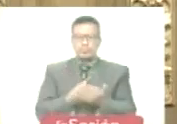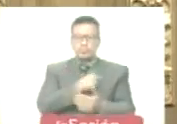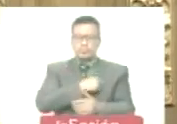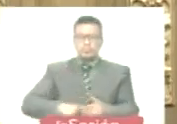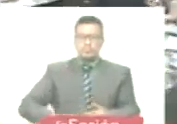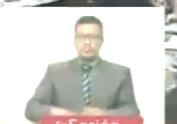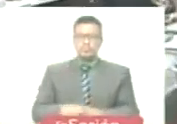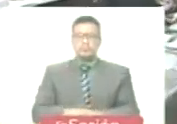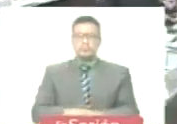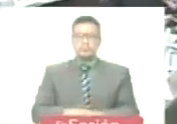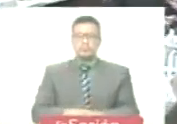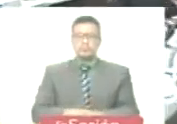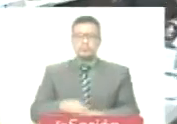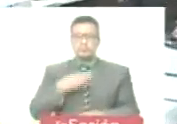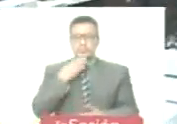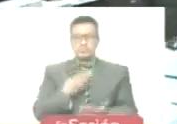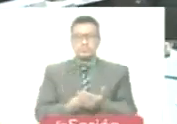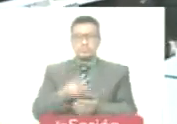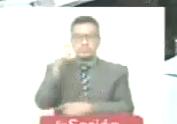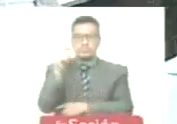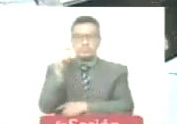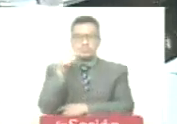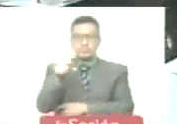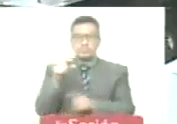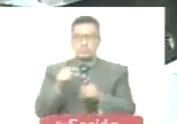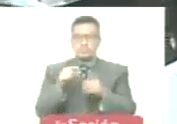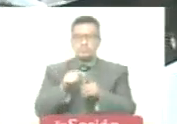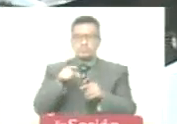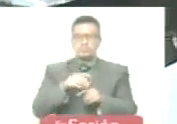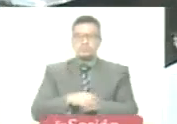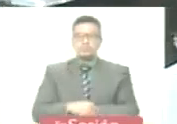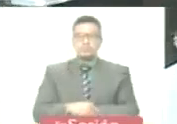presidente. Gracias, diputado. ¿Nadie más anotado el derecho de palabra?